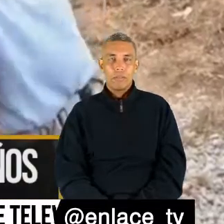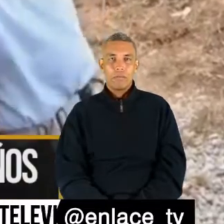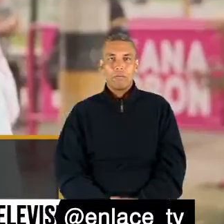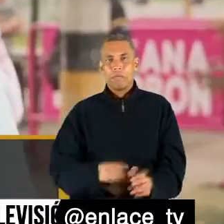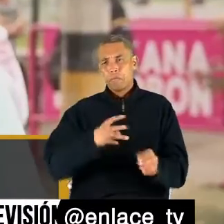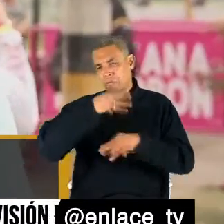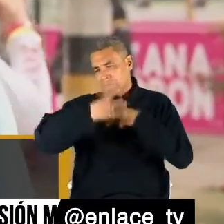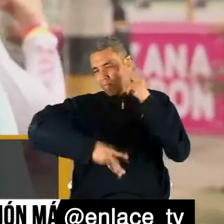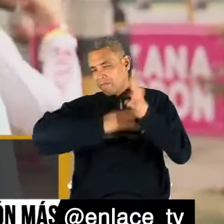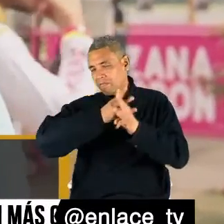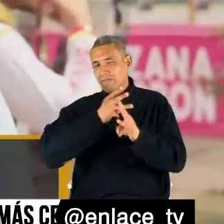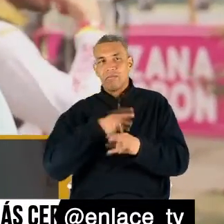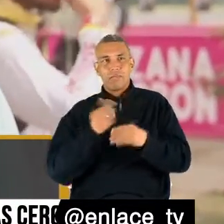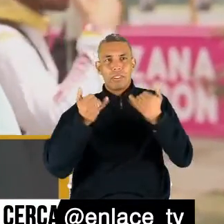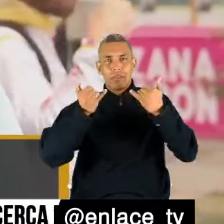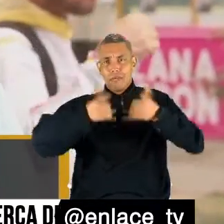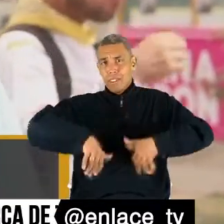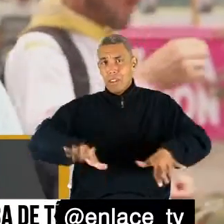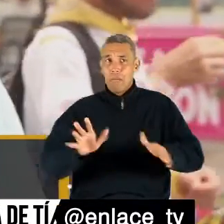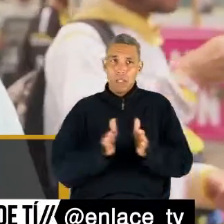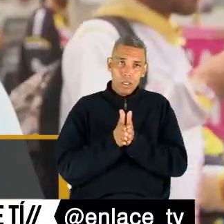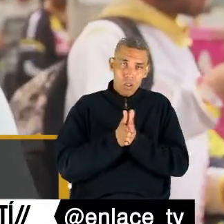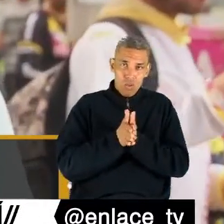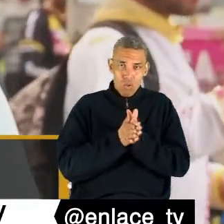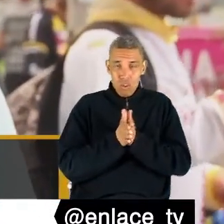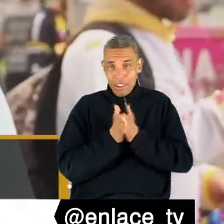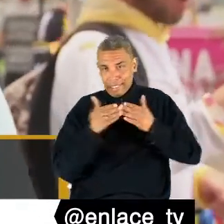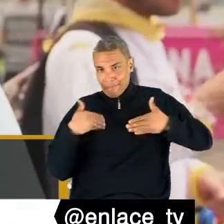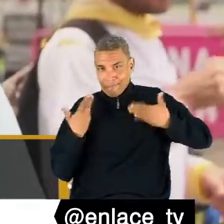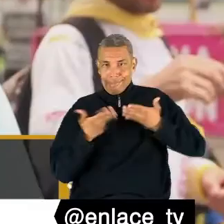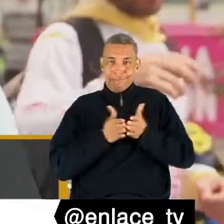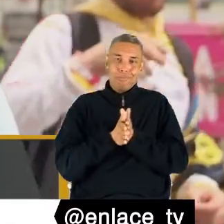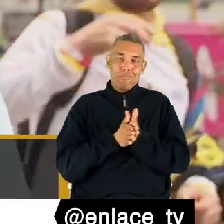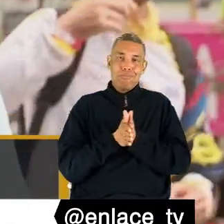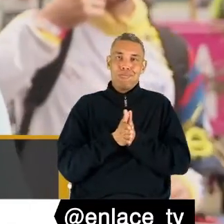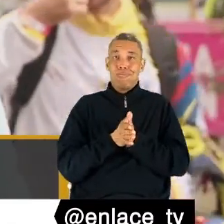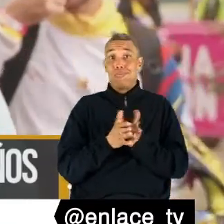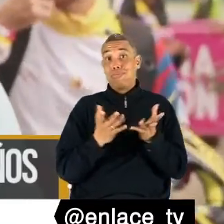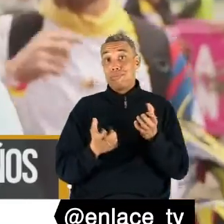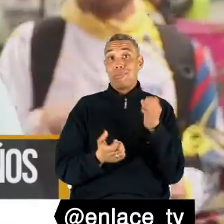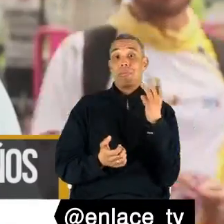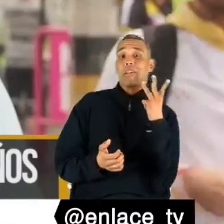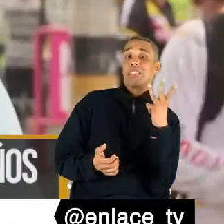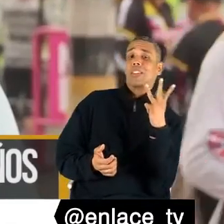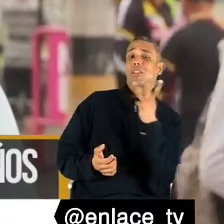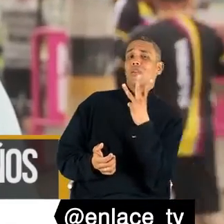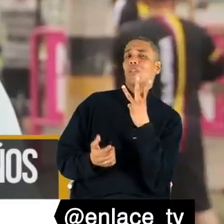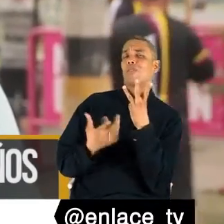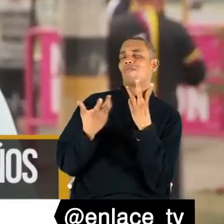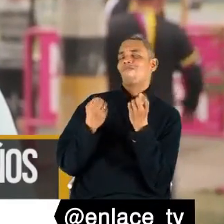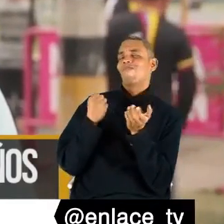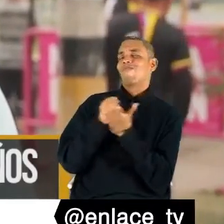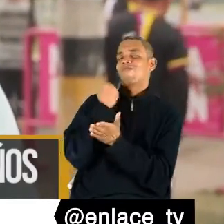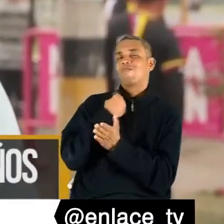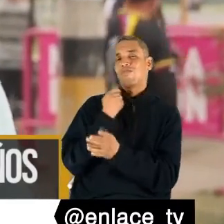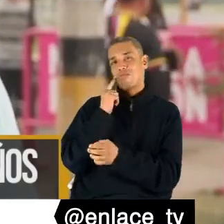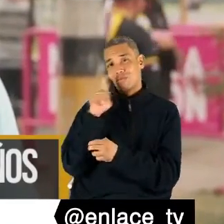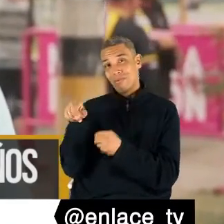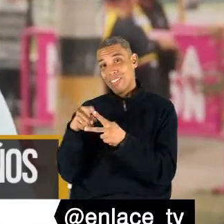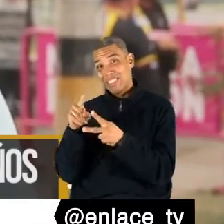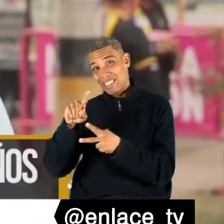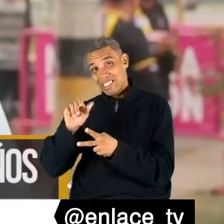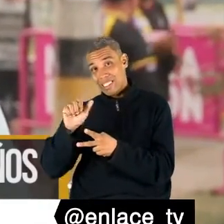Hoy vibramos, nos ilusionamos, soñamos con llegar a un W. Estuvimos cerca con Santiago Nieves y con Eder Serrano,